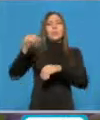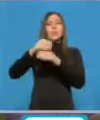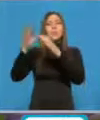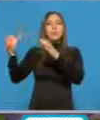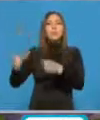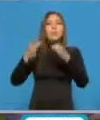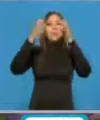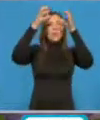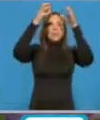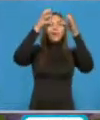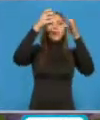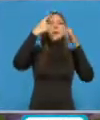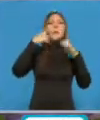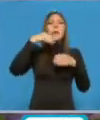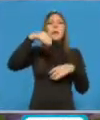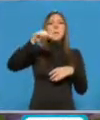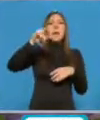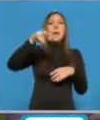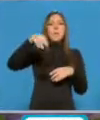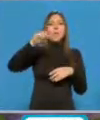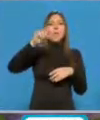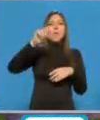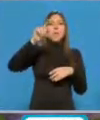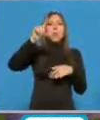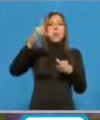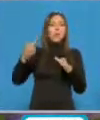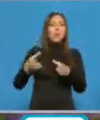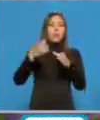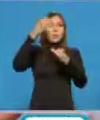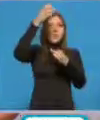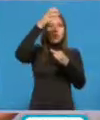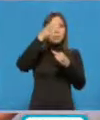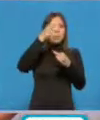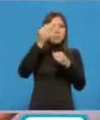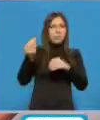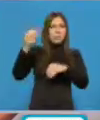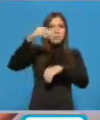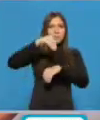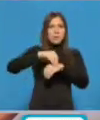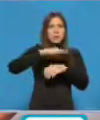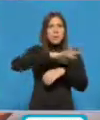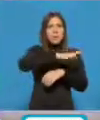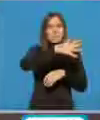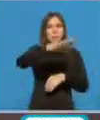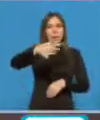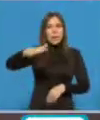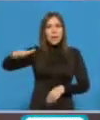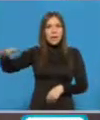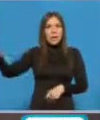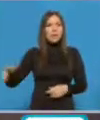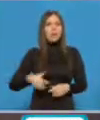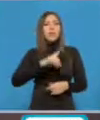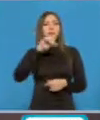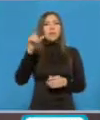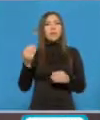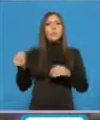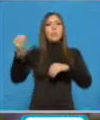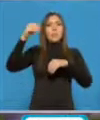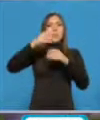sabe cómo lo hizo para flotar, De mármol, imagínate. de mármol y ¿En el mar? En el mar. Ay, Entonces le echaron al